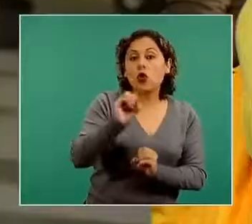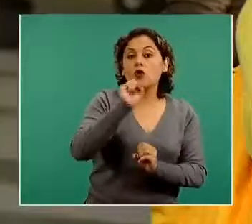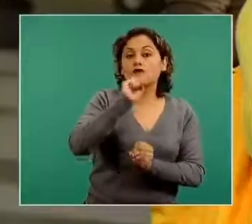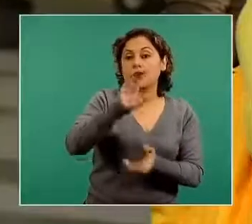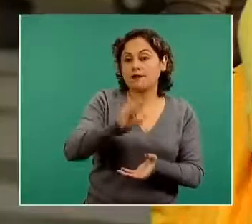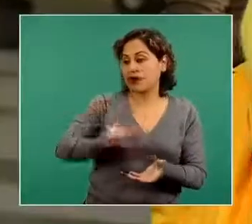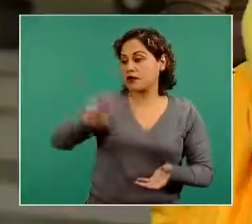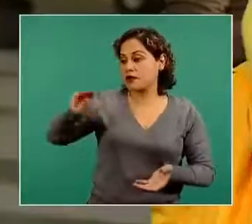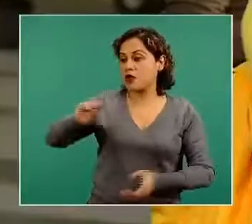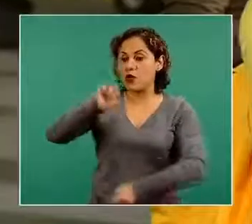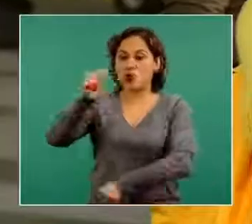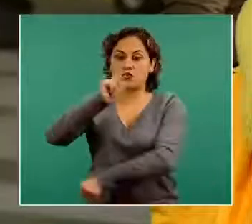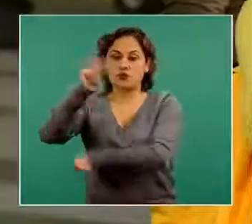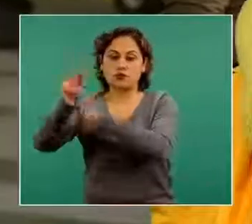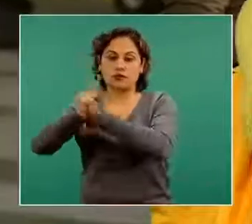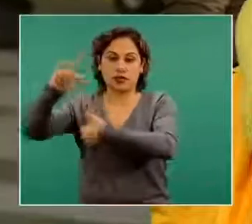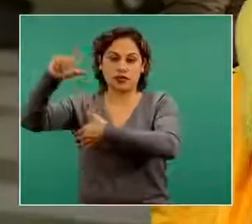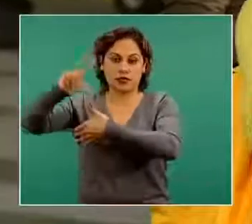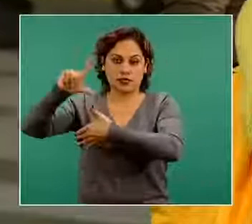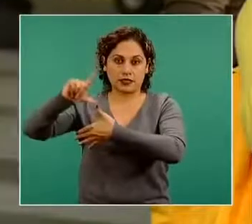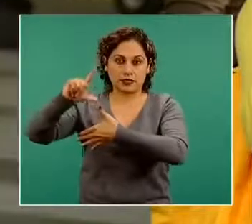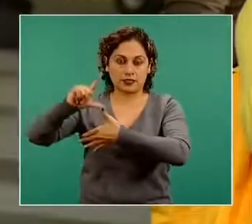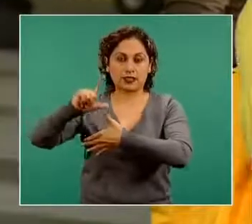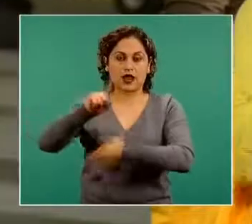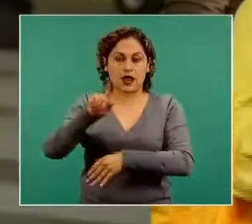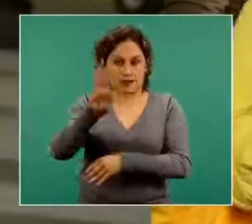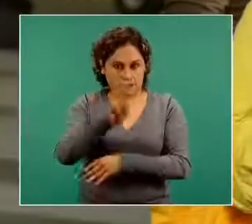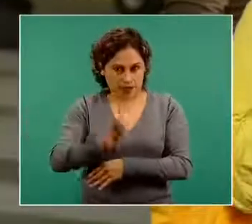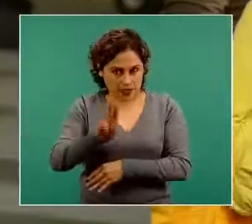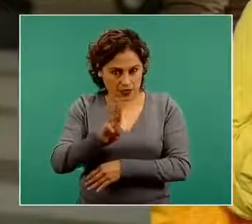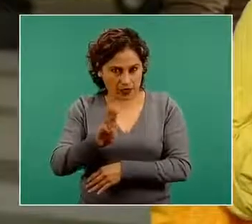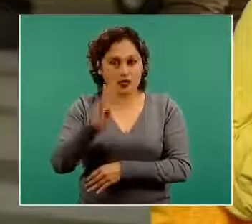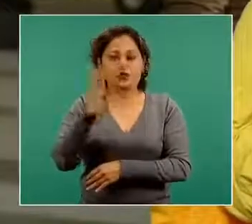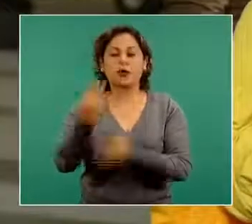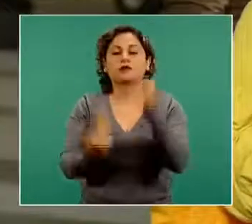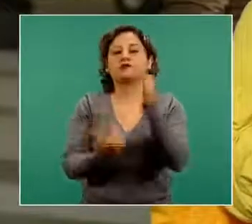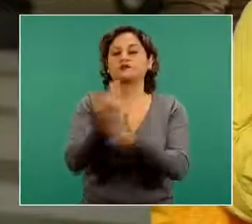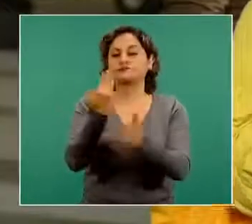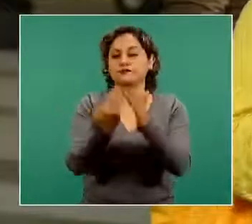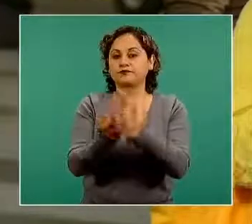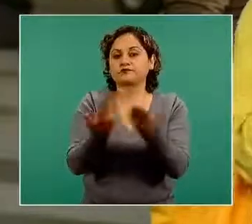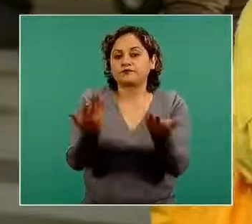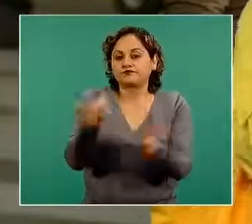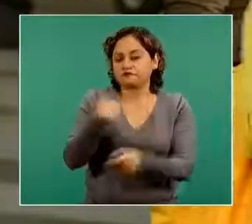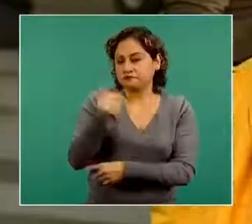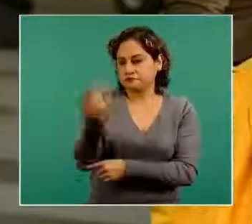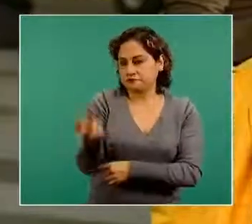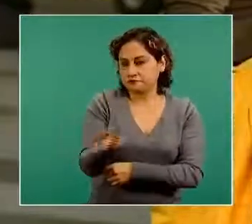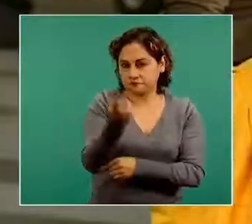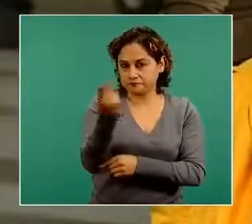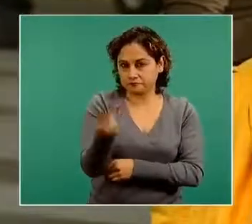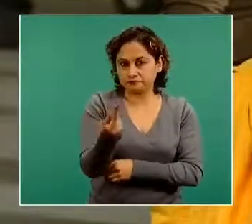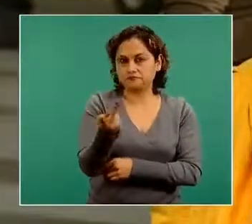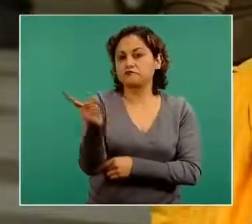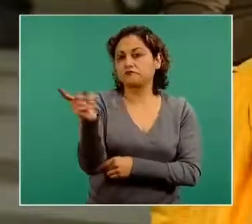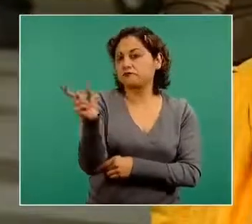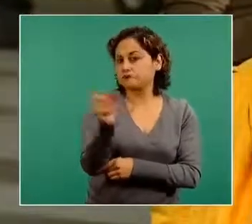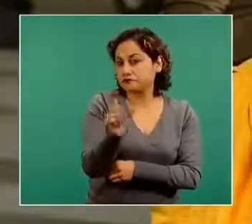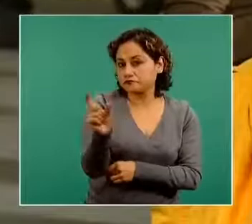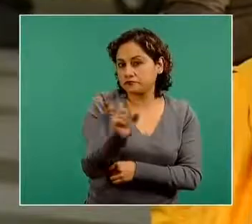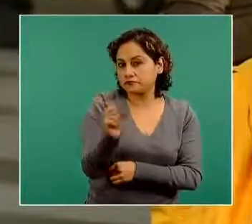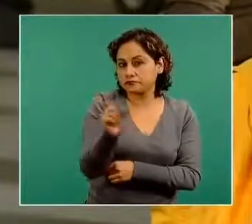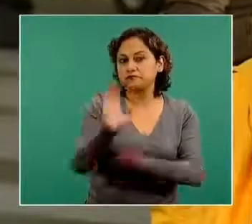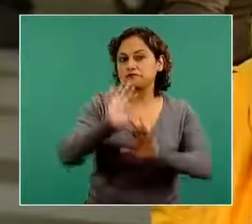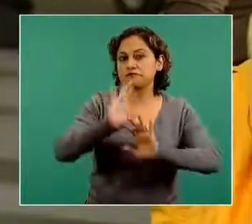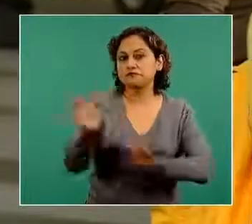sustancia, entiendo, y habla usted. El miércoles a las 4 de la mañana. ¿Cómo cuándo creen o ya tienen estimación de que estarían envasadas